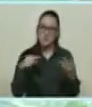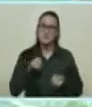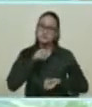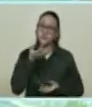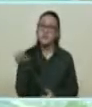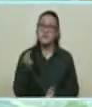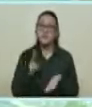¡Gracias!